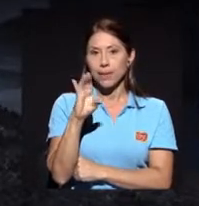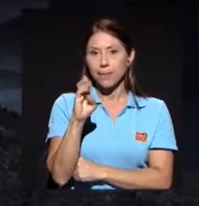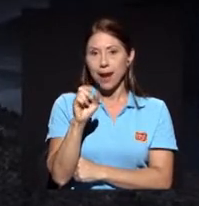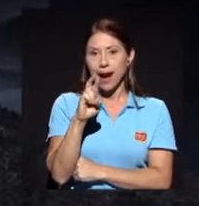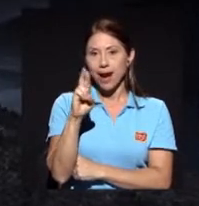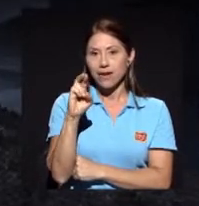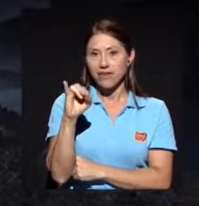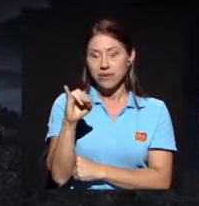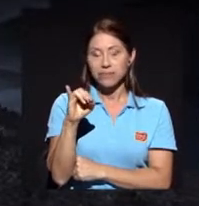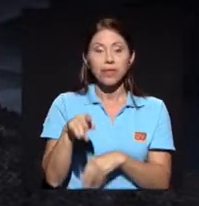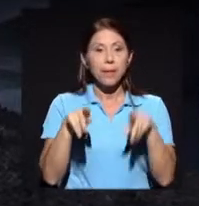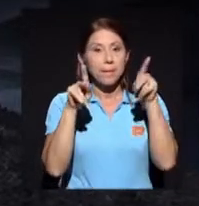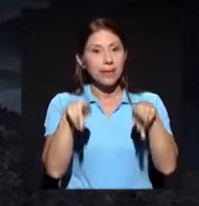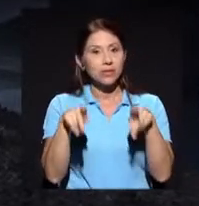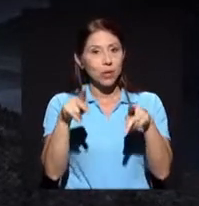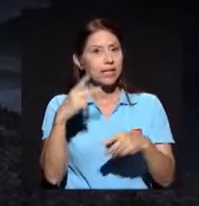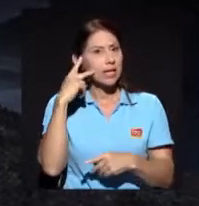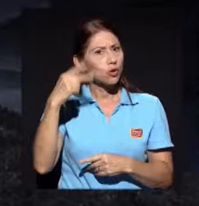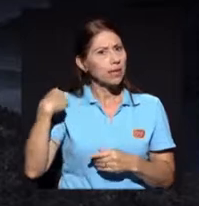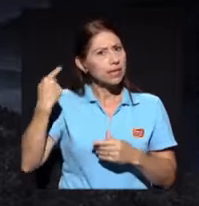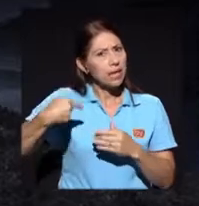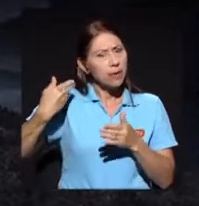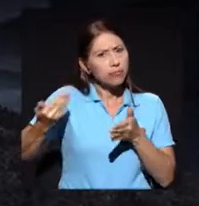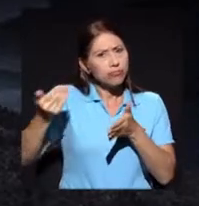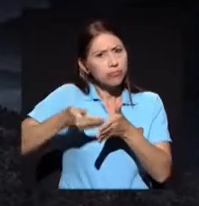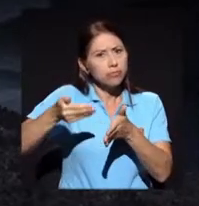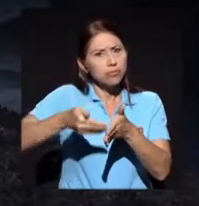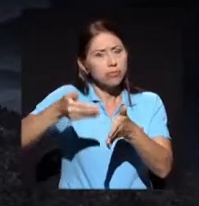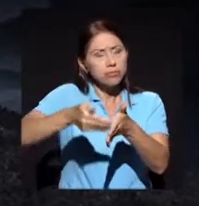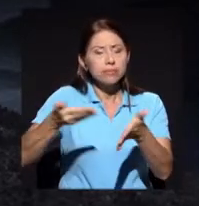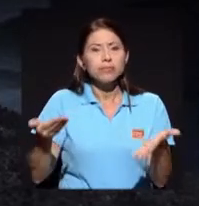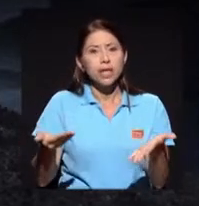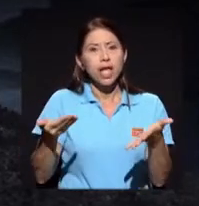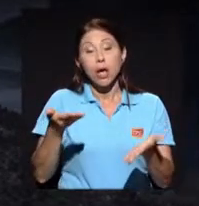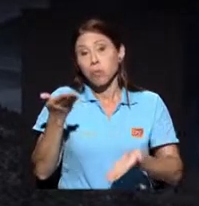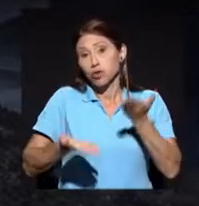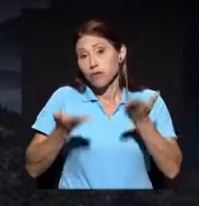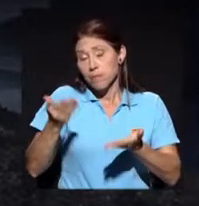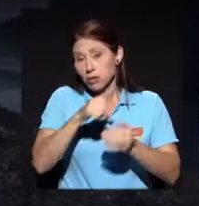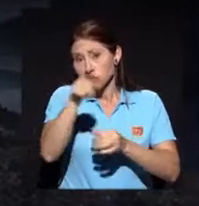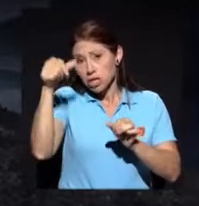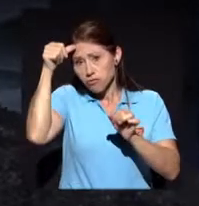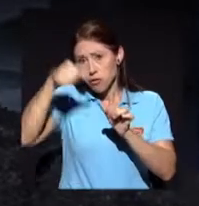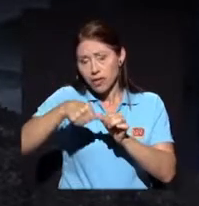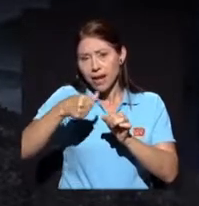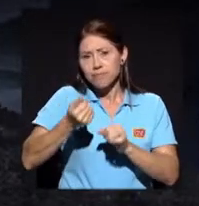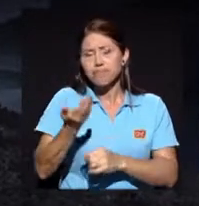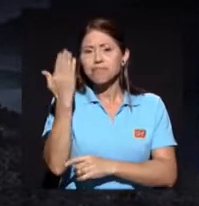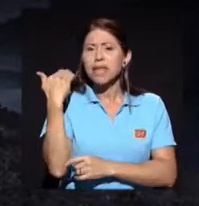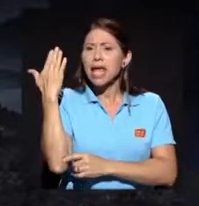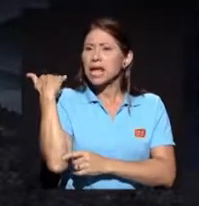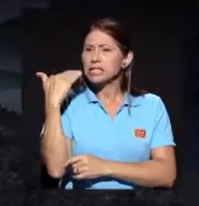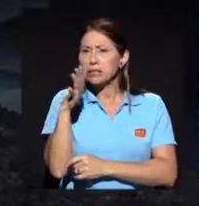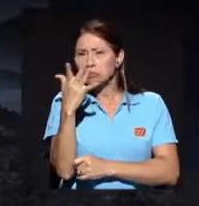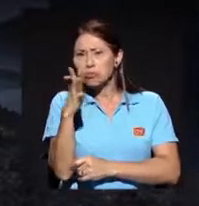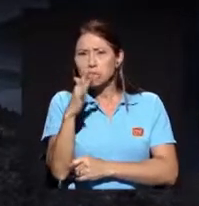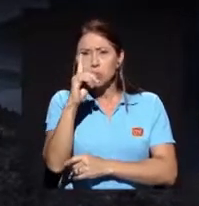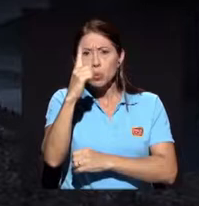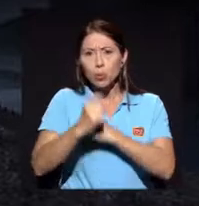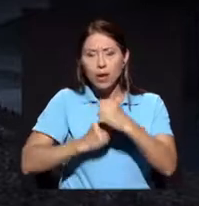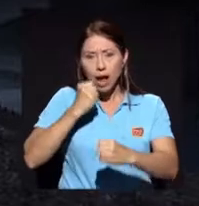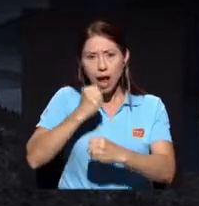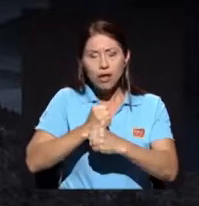a aquellos que nos siguen con frecuencia posiblemente recordarán que hace cerca de un año